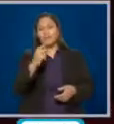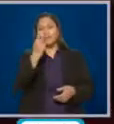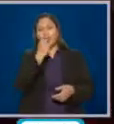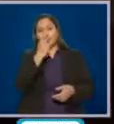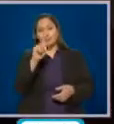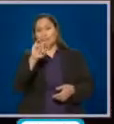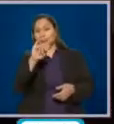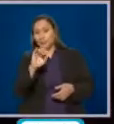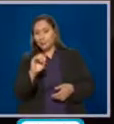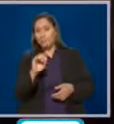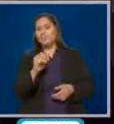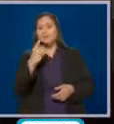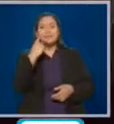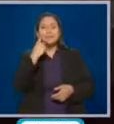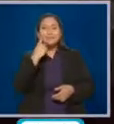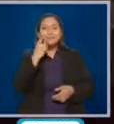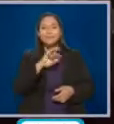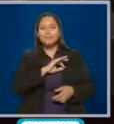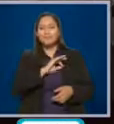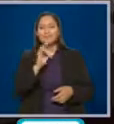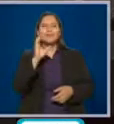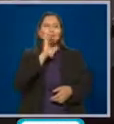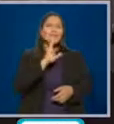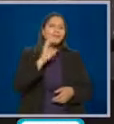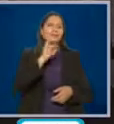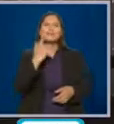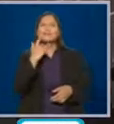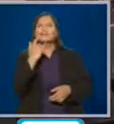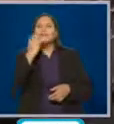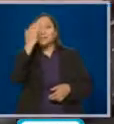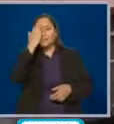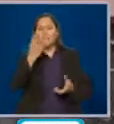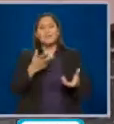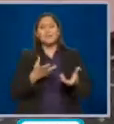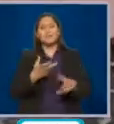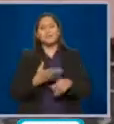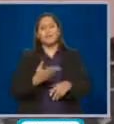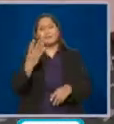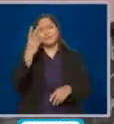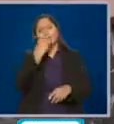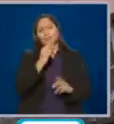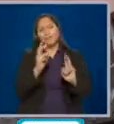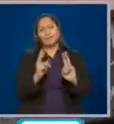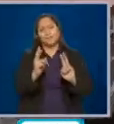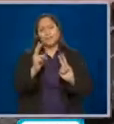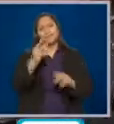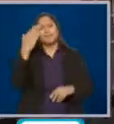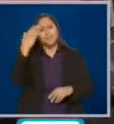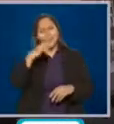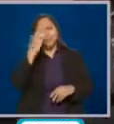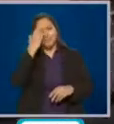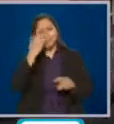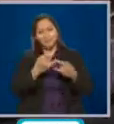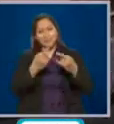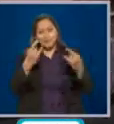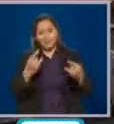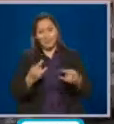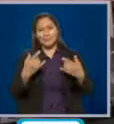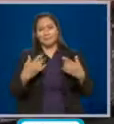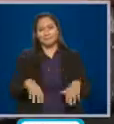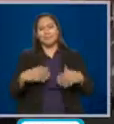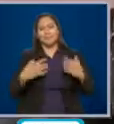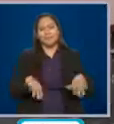digo, tío Alberto, échele un ojito a estas calles que son maravillosas, con vecinos que saben su historia.